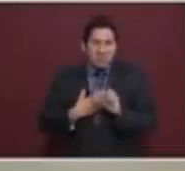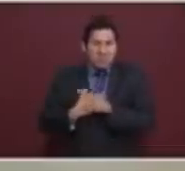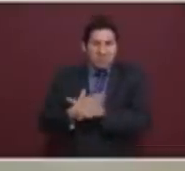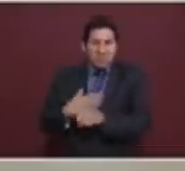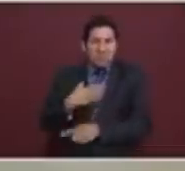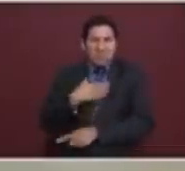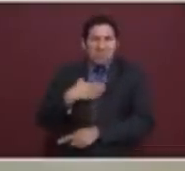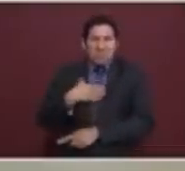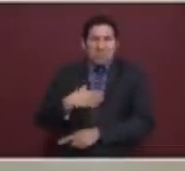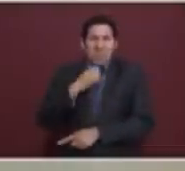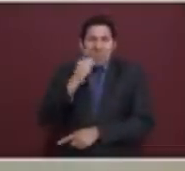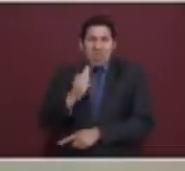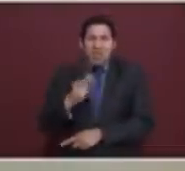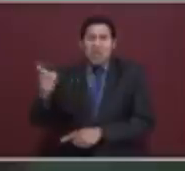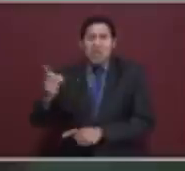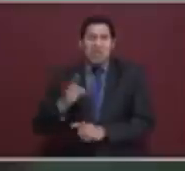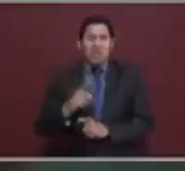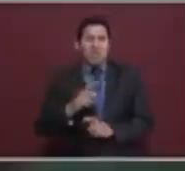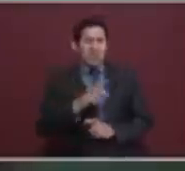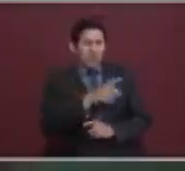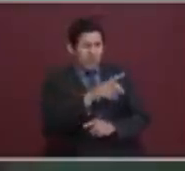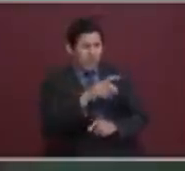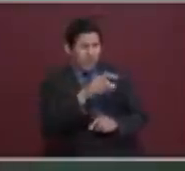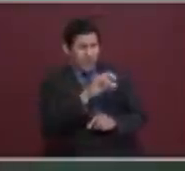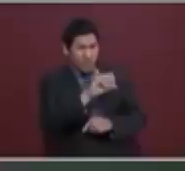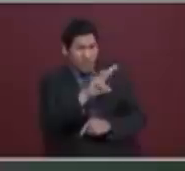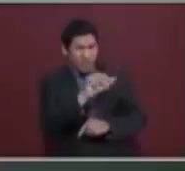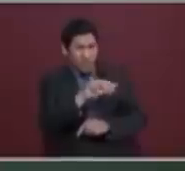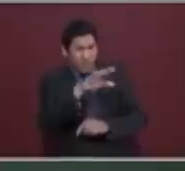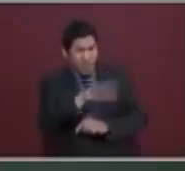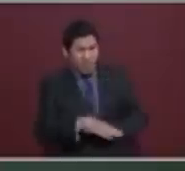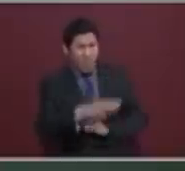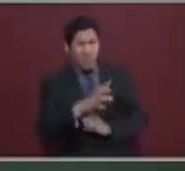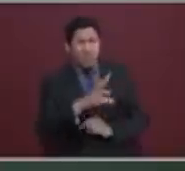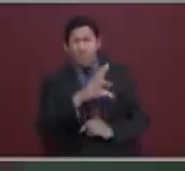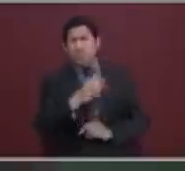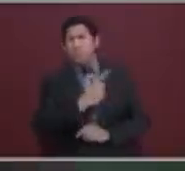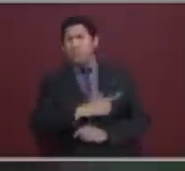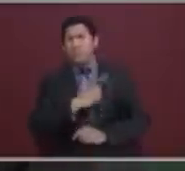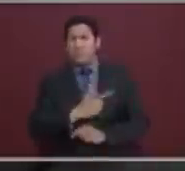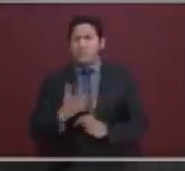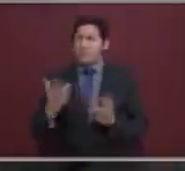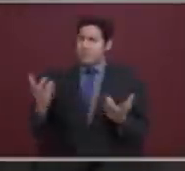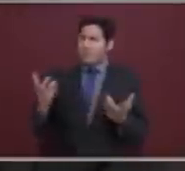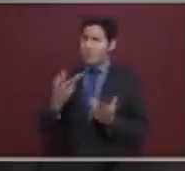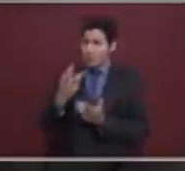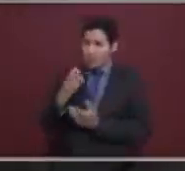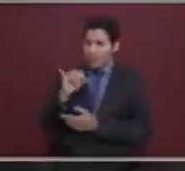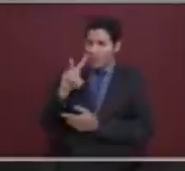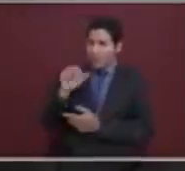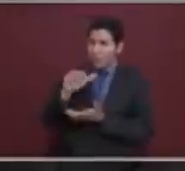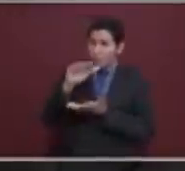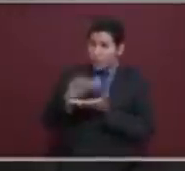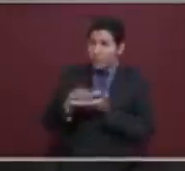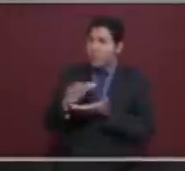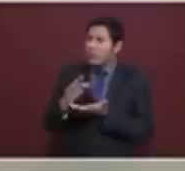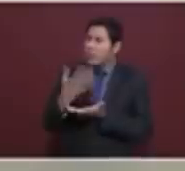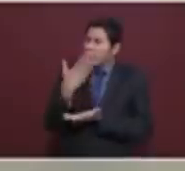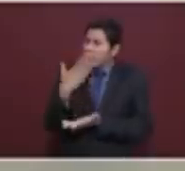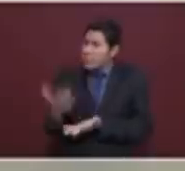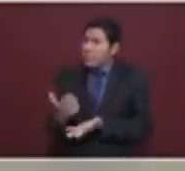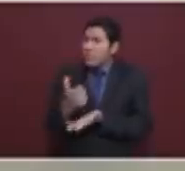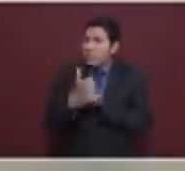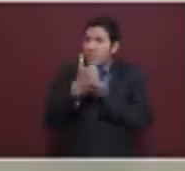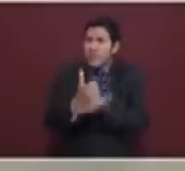en contra de esta medida que beneficia a este